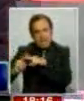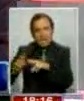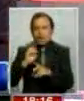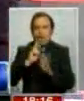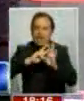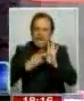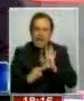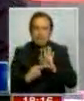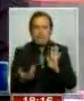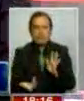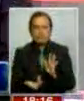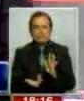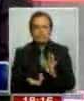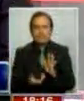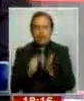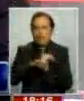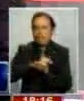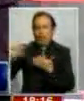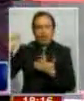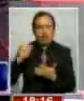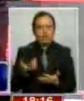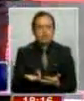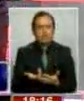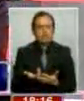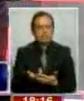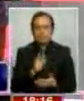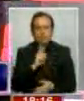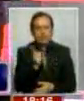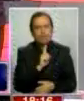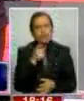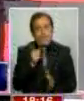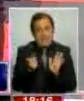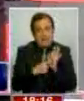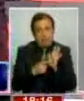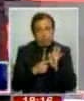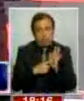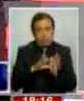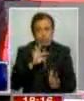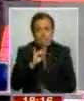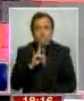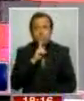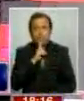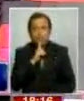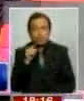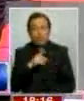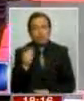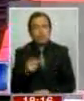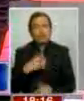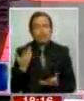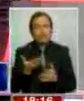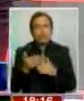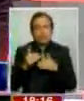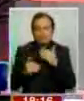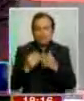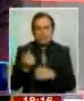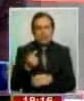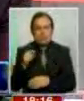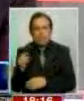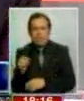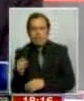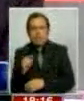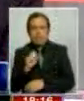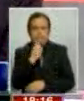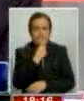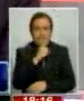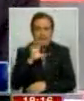bien importante tu pregunta, porque tiene que ver con el corazón del impuesto a la renta, donde se cierra el BUD, base de venga, 25 en primera categoría y